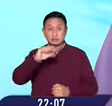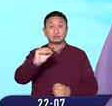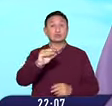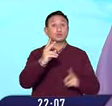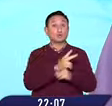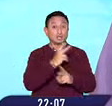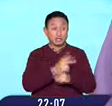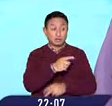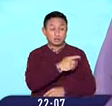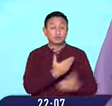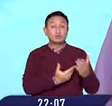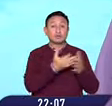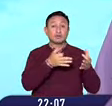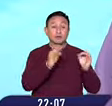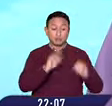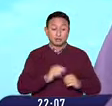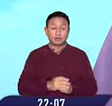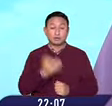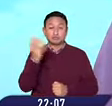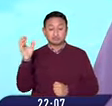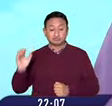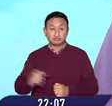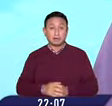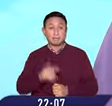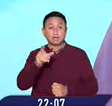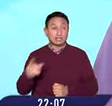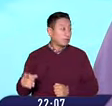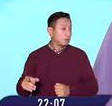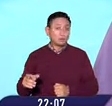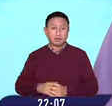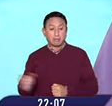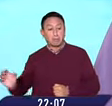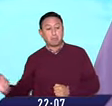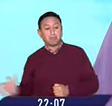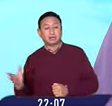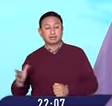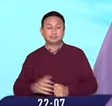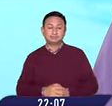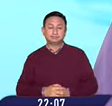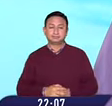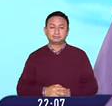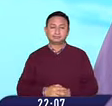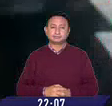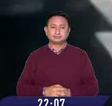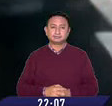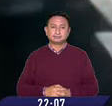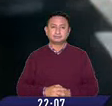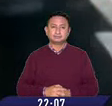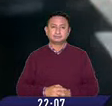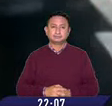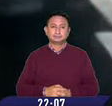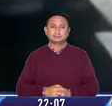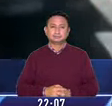de modalidades como el uso de piedras para distraer a los conductores.